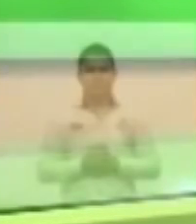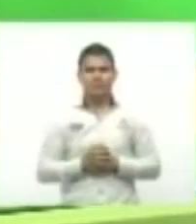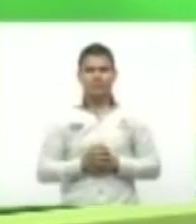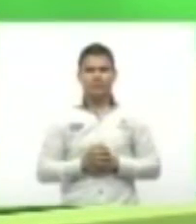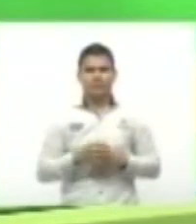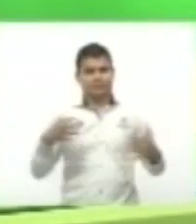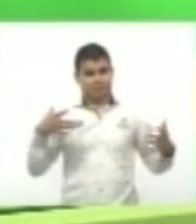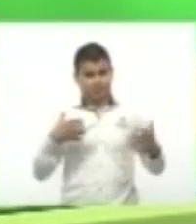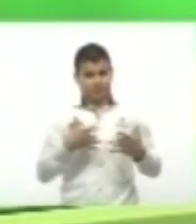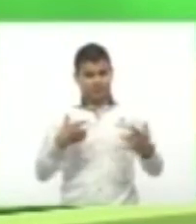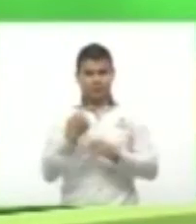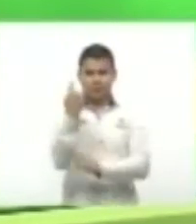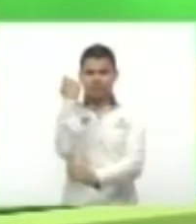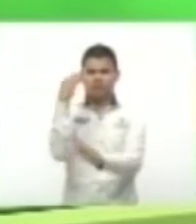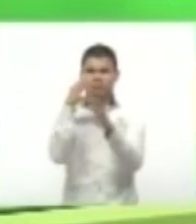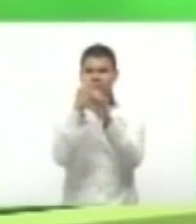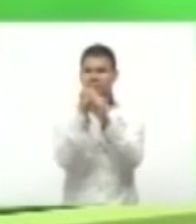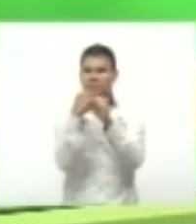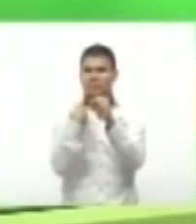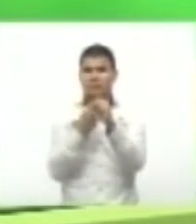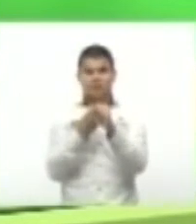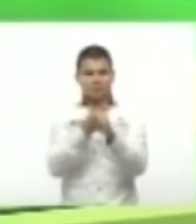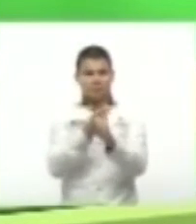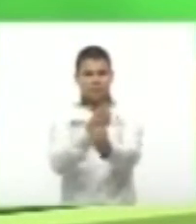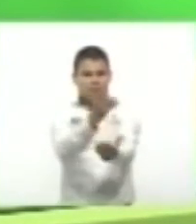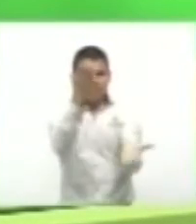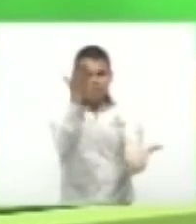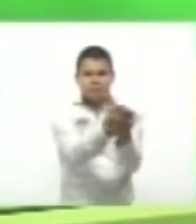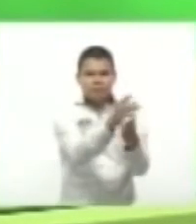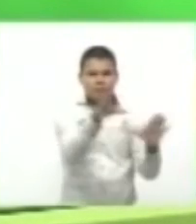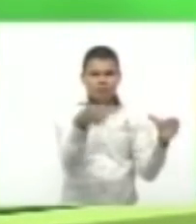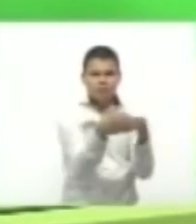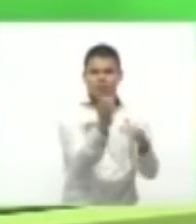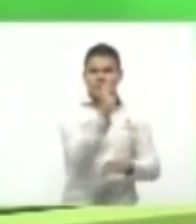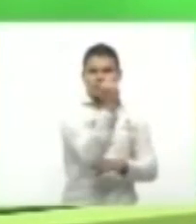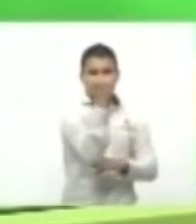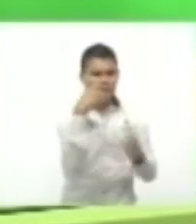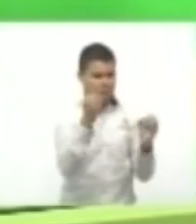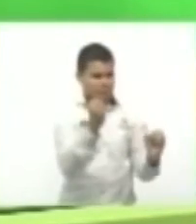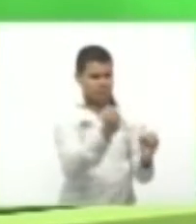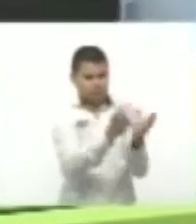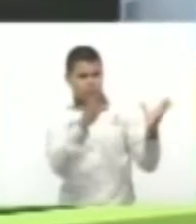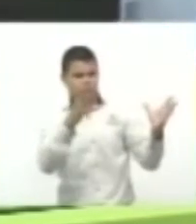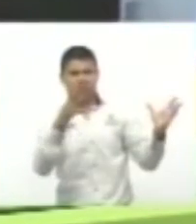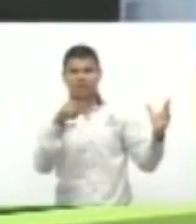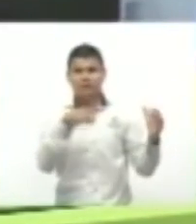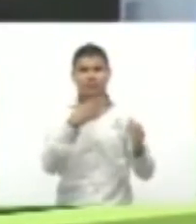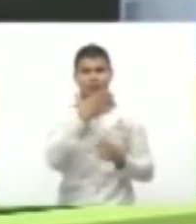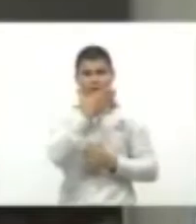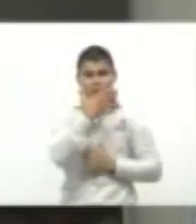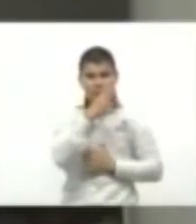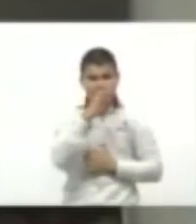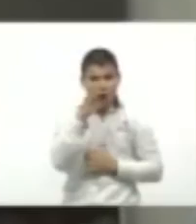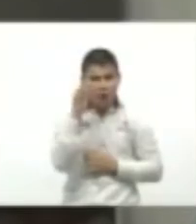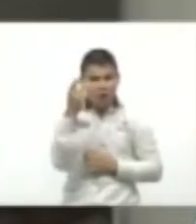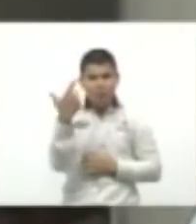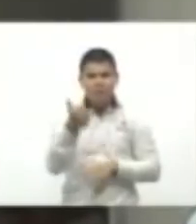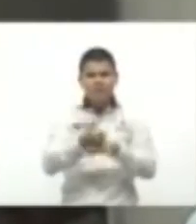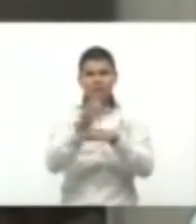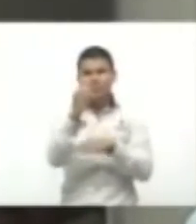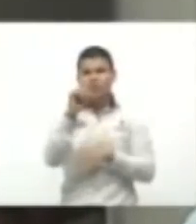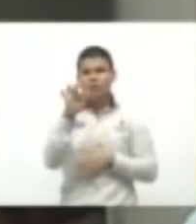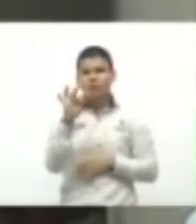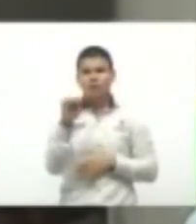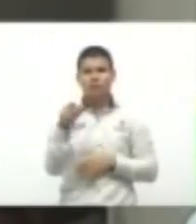noche anterior se registró un atentado contra el presidente de un sindicato y miembro directivo de la CUT en el Cesar. En momentos